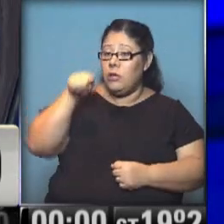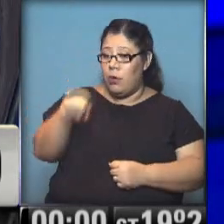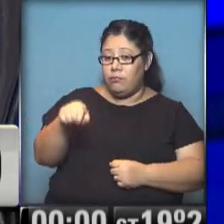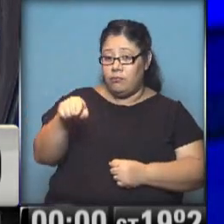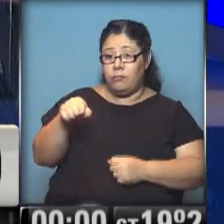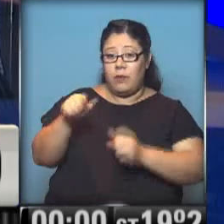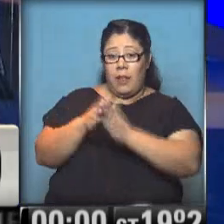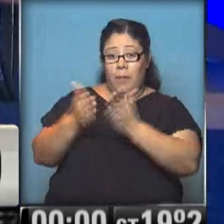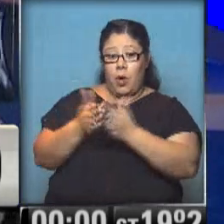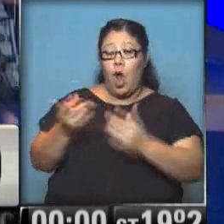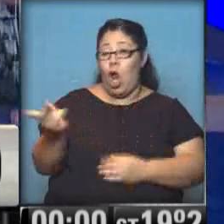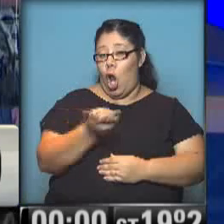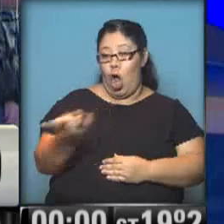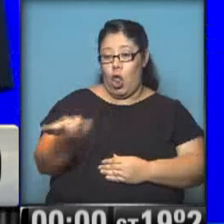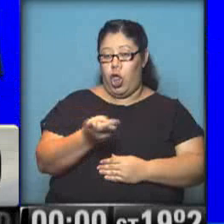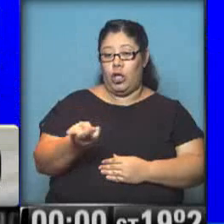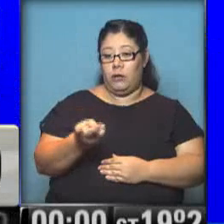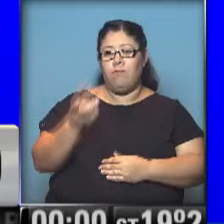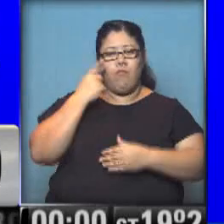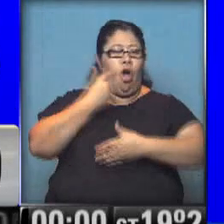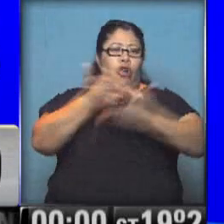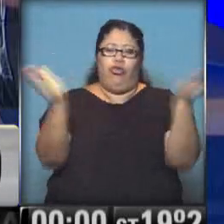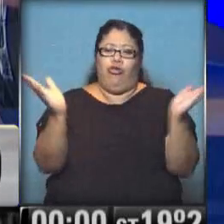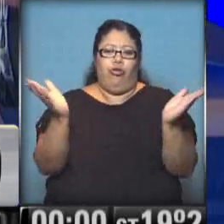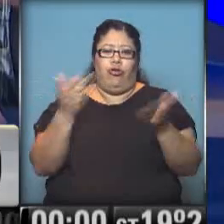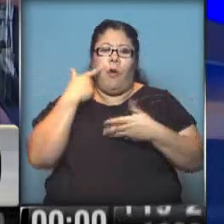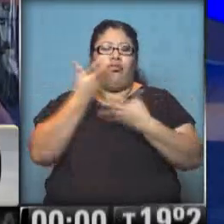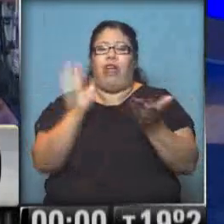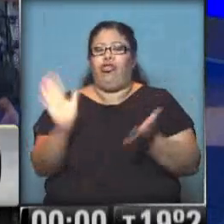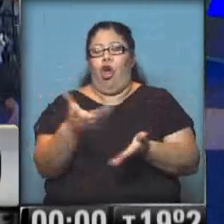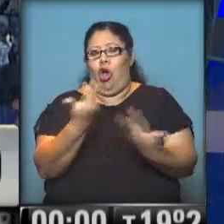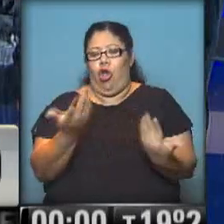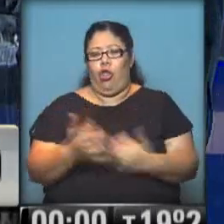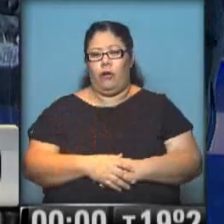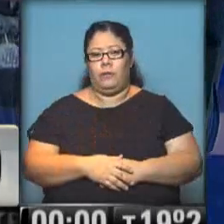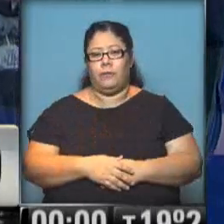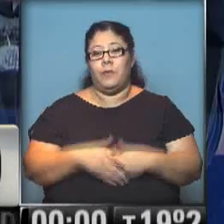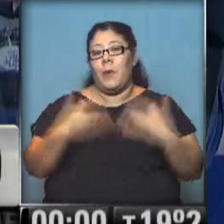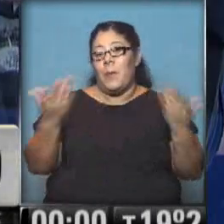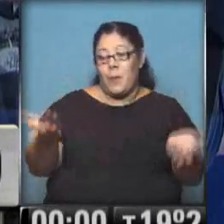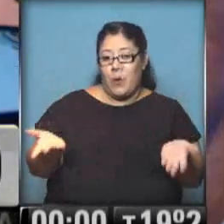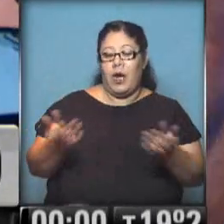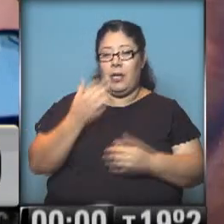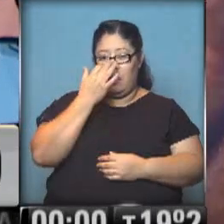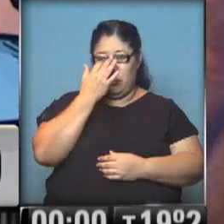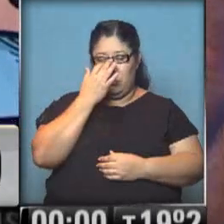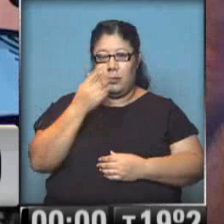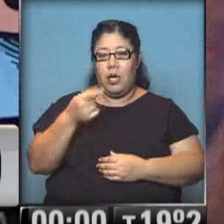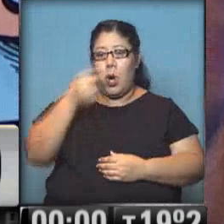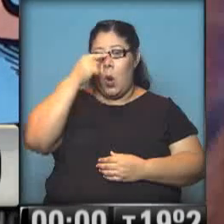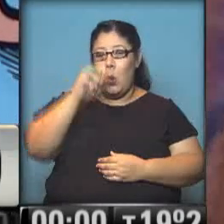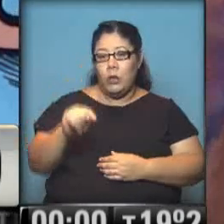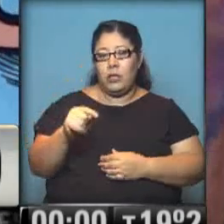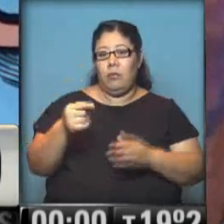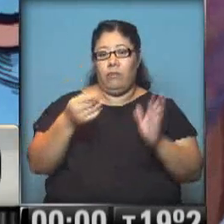la mano? Los dos. Los dos. Vamos a mostrar todo. ¿Muestro este también? Sí, bien. Total, no pasa nada. Total, ya estamos fuera del área de protección al menor. Este es el último trabajo de